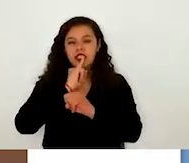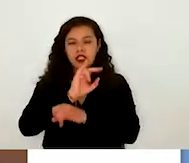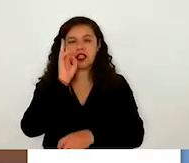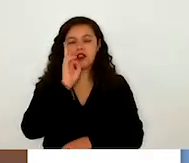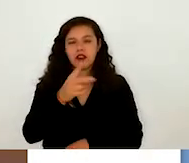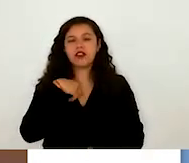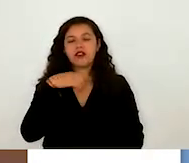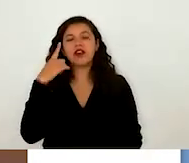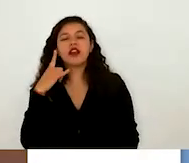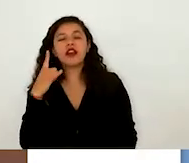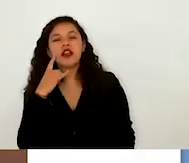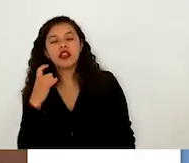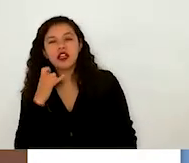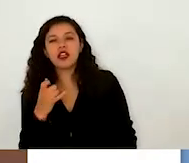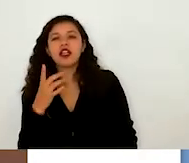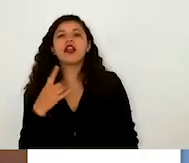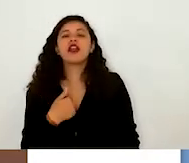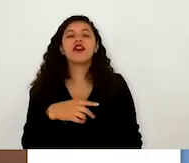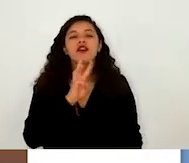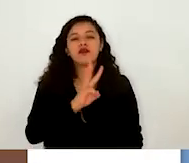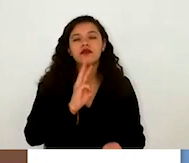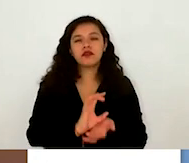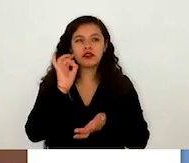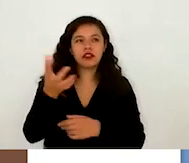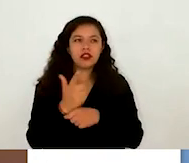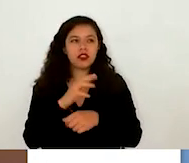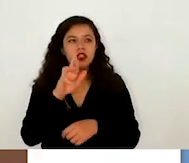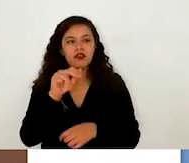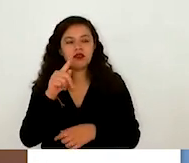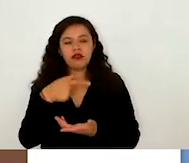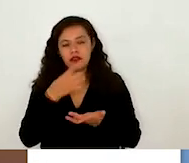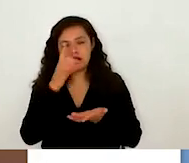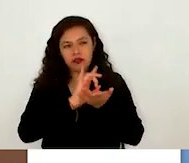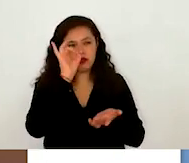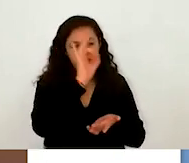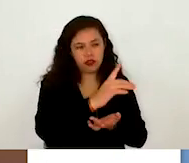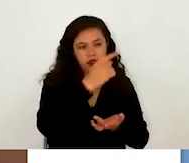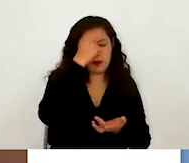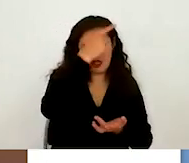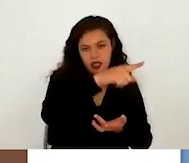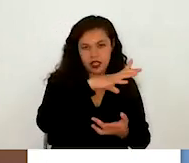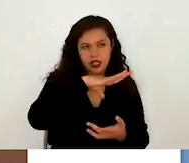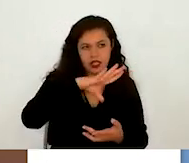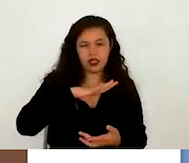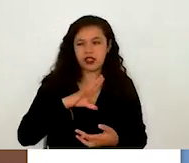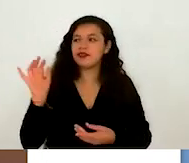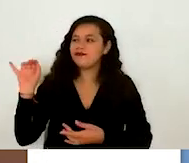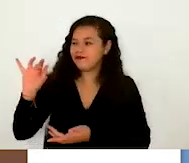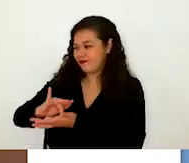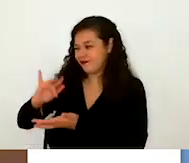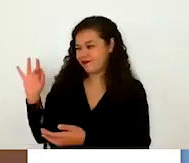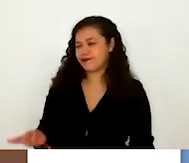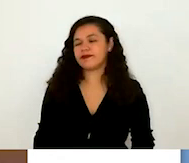ahorita terminando enviarles la liga licencia de algo para que lo tengan sí